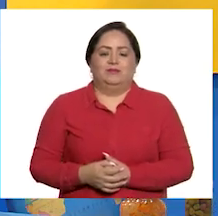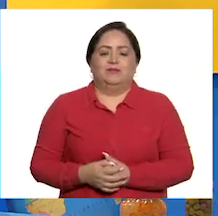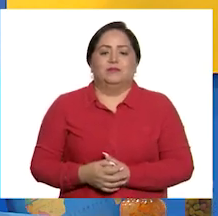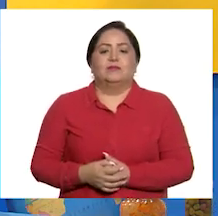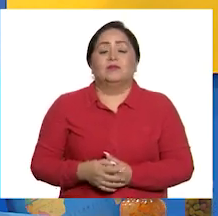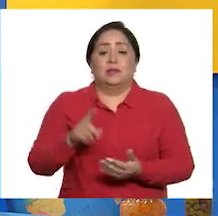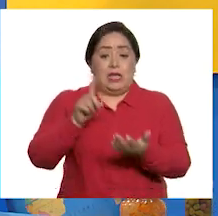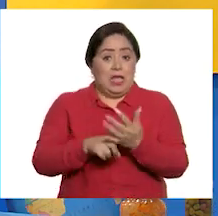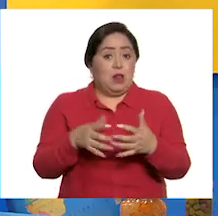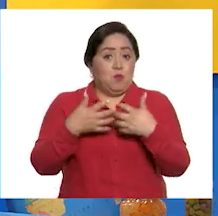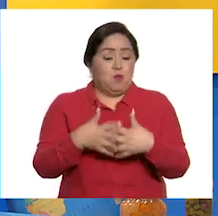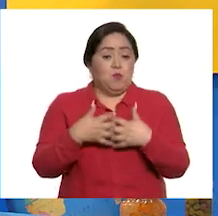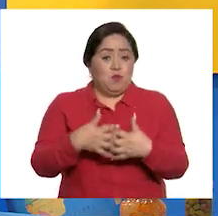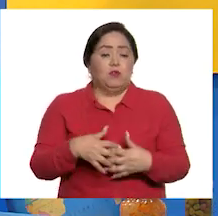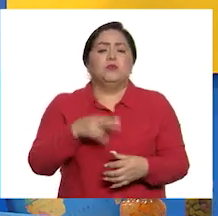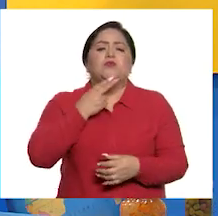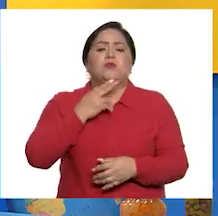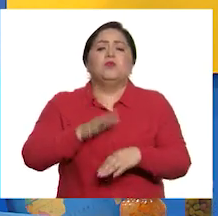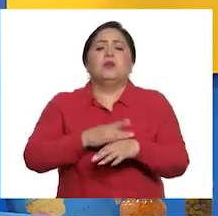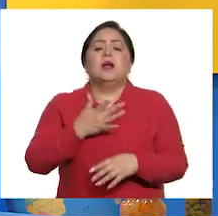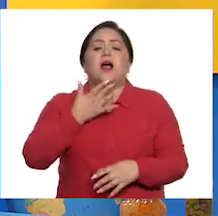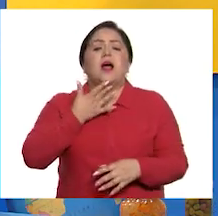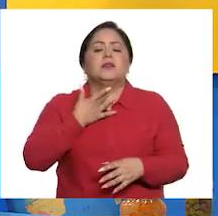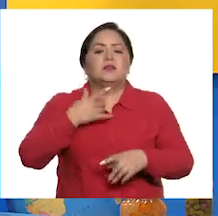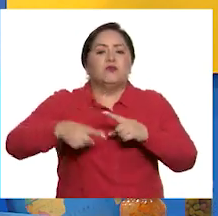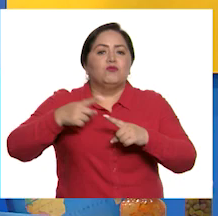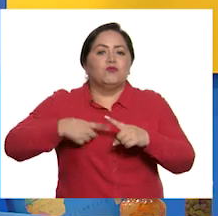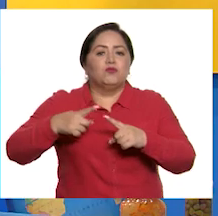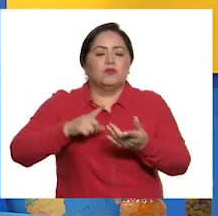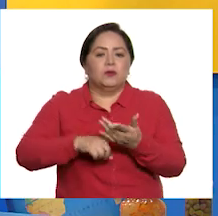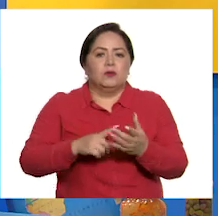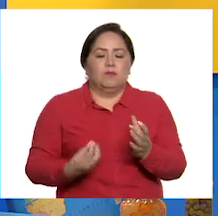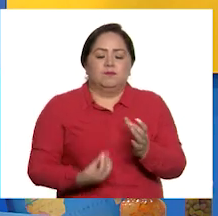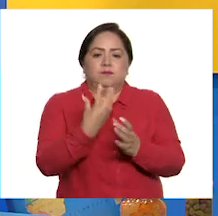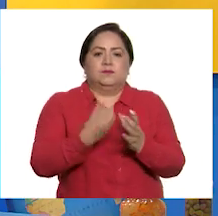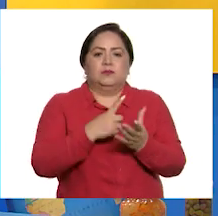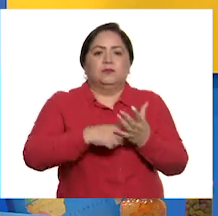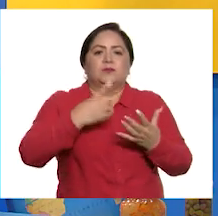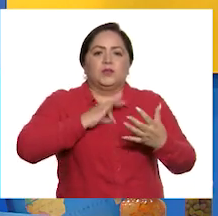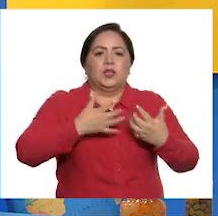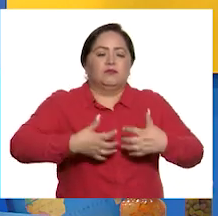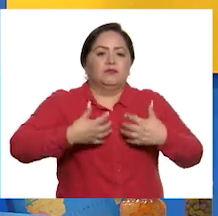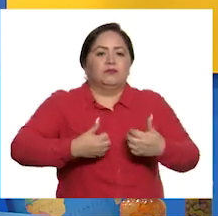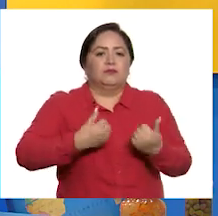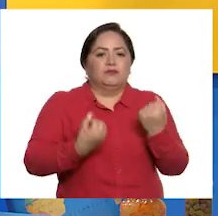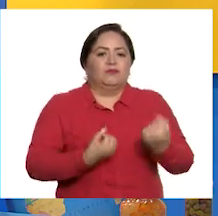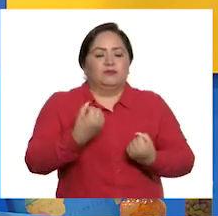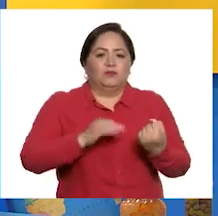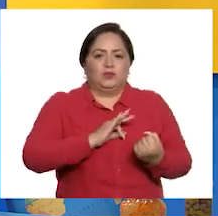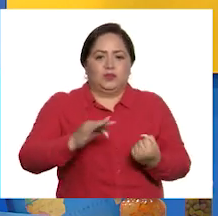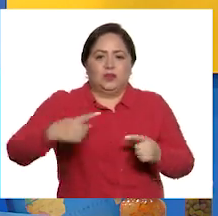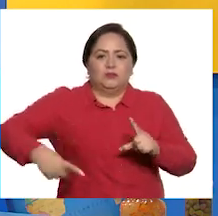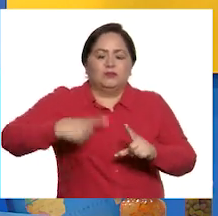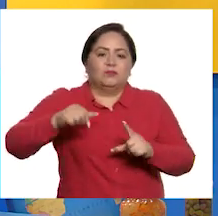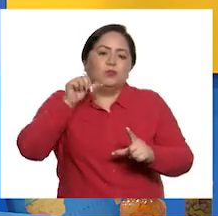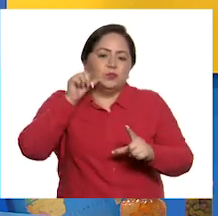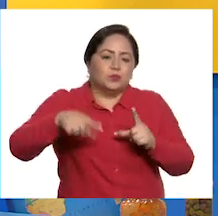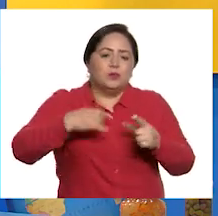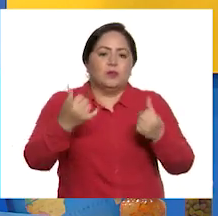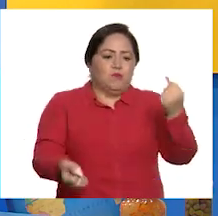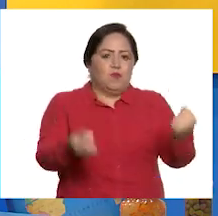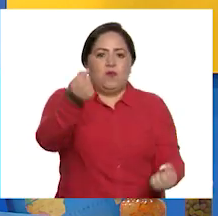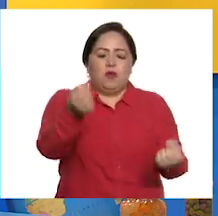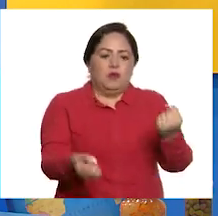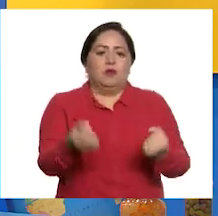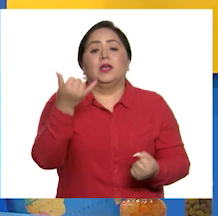Bueno, el motor funciona porque se quema gasolina y produce explosiones, que pues, eso contribuye a mover las llantas, el volante,